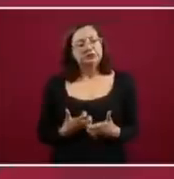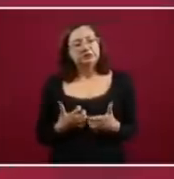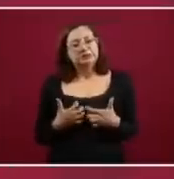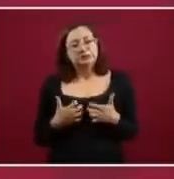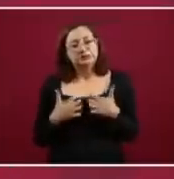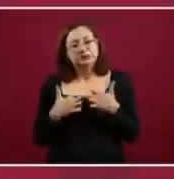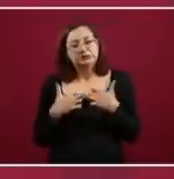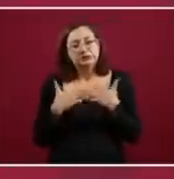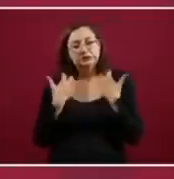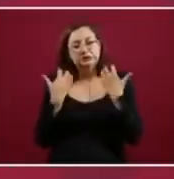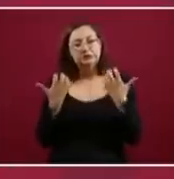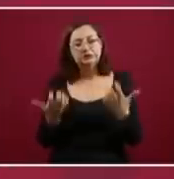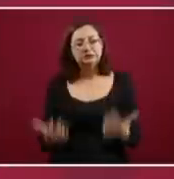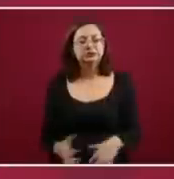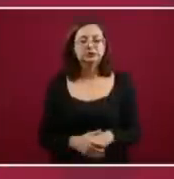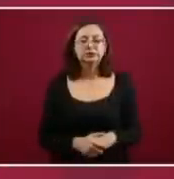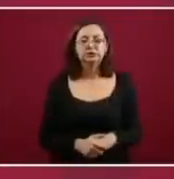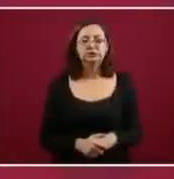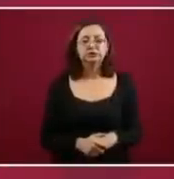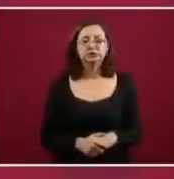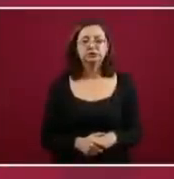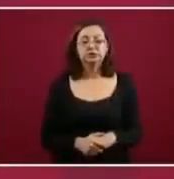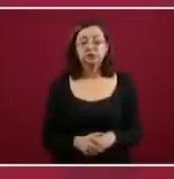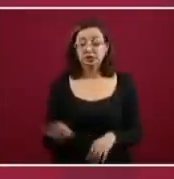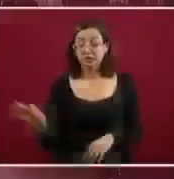los reportajes de televisión